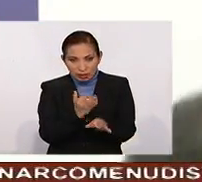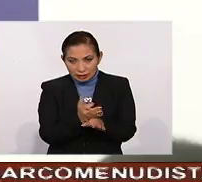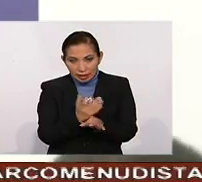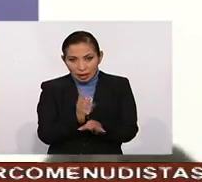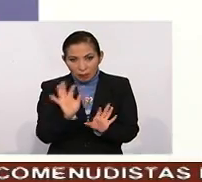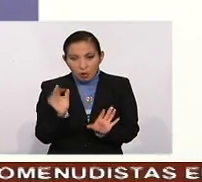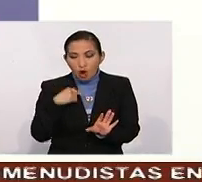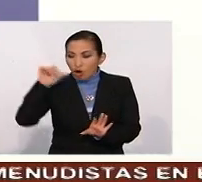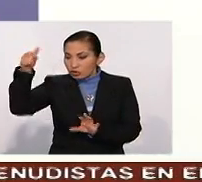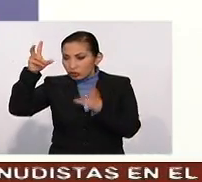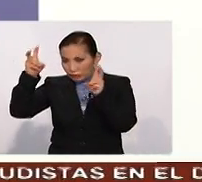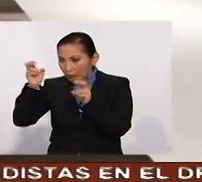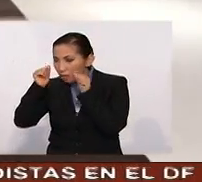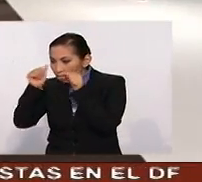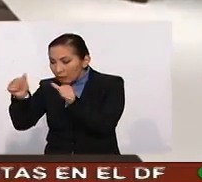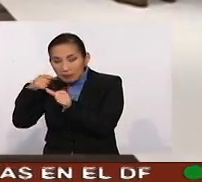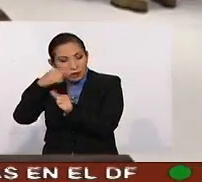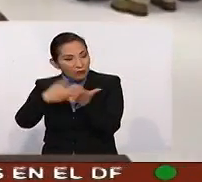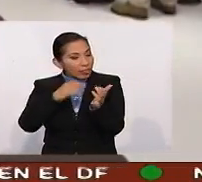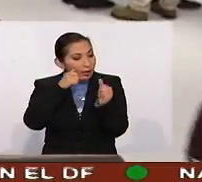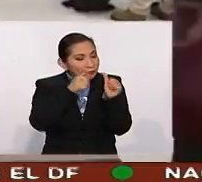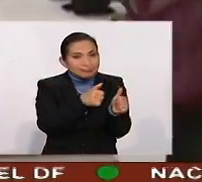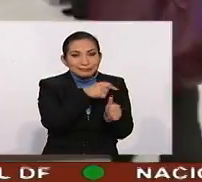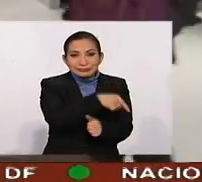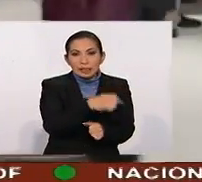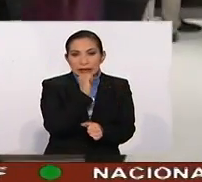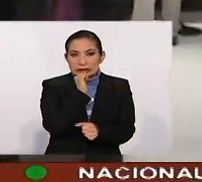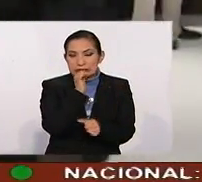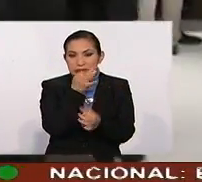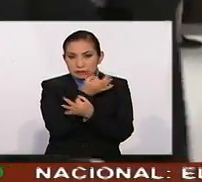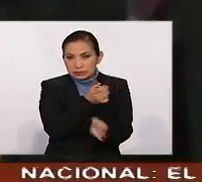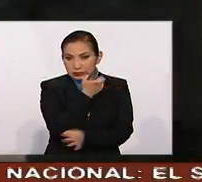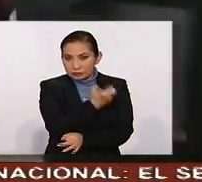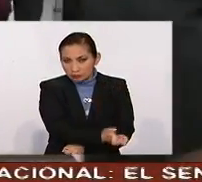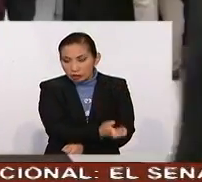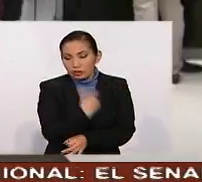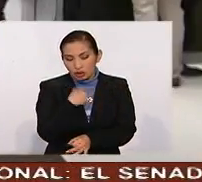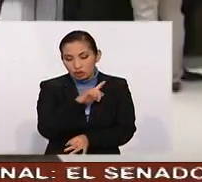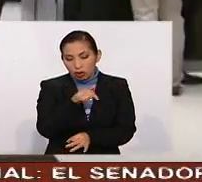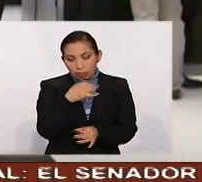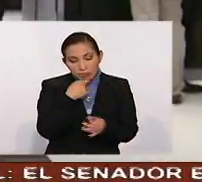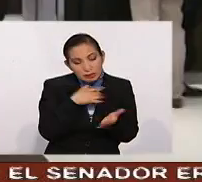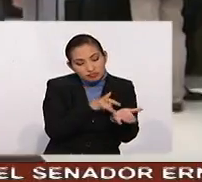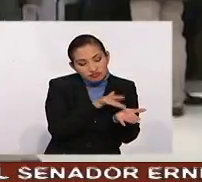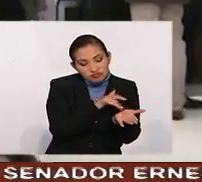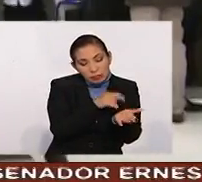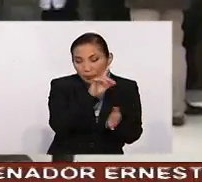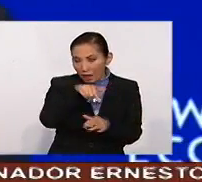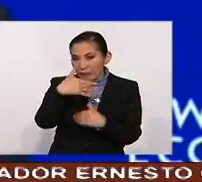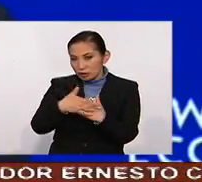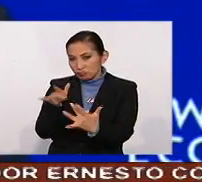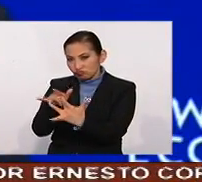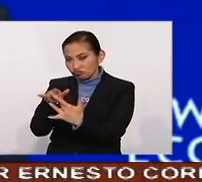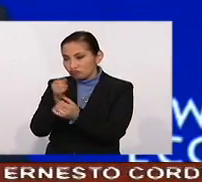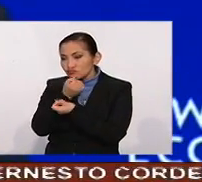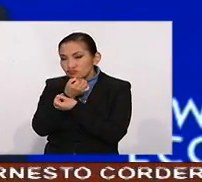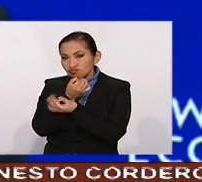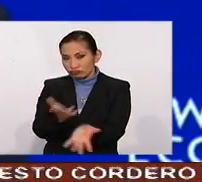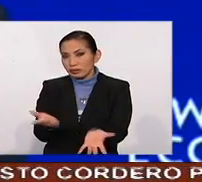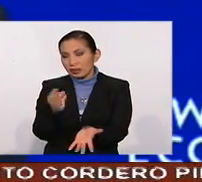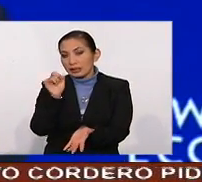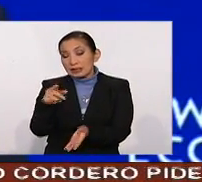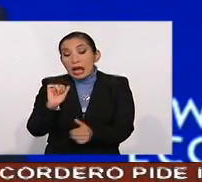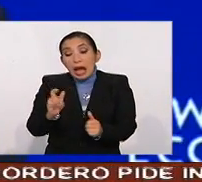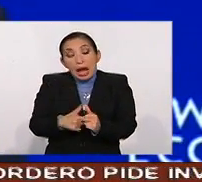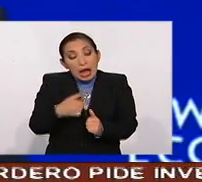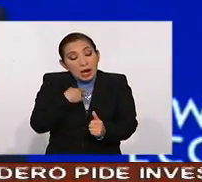al pendiente de otros asuntos, pero creo que no hay todavía información sobre este tema. Estaré al pendiente para una próxima conexión comentarles si ha